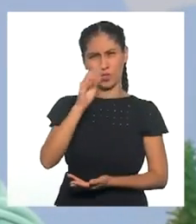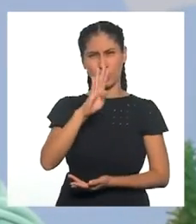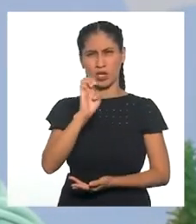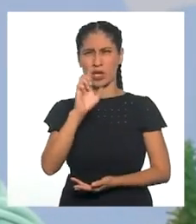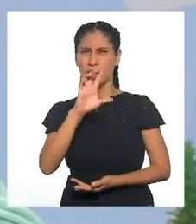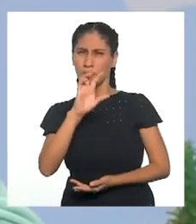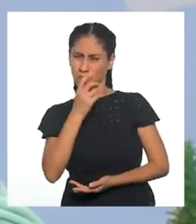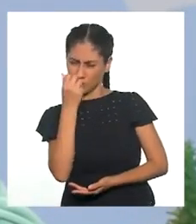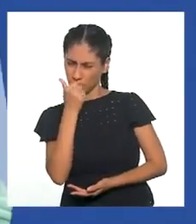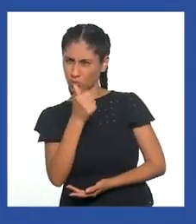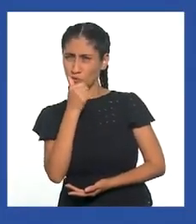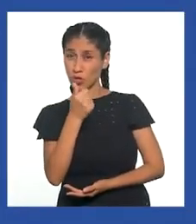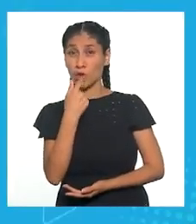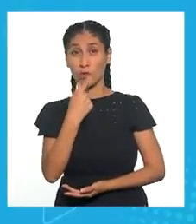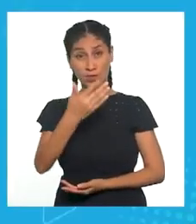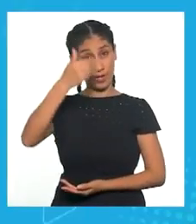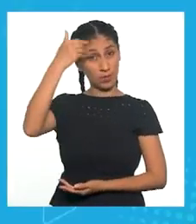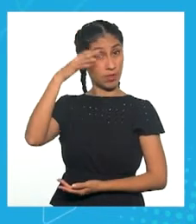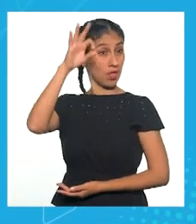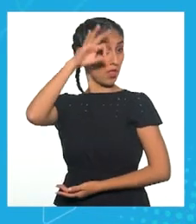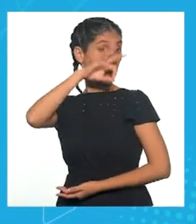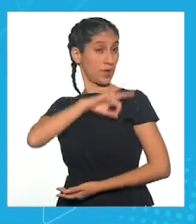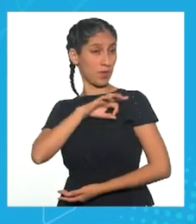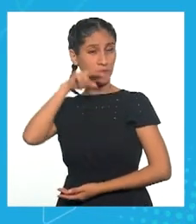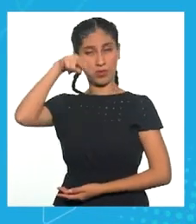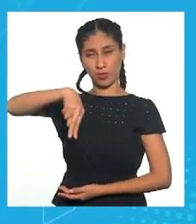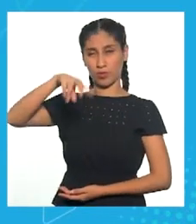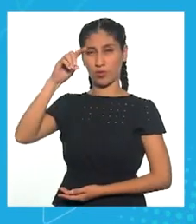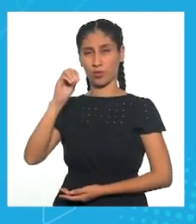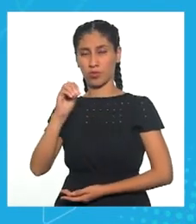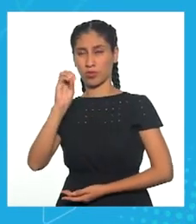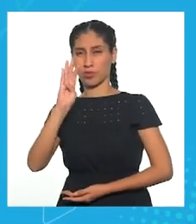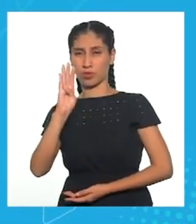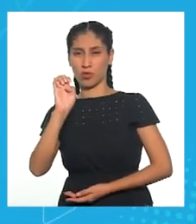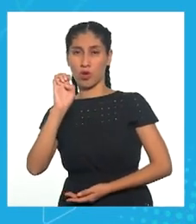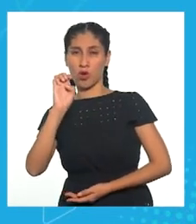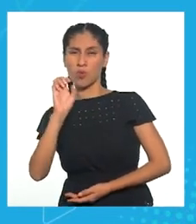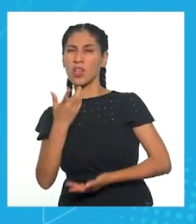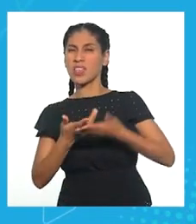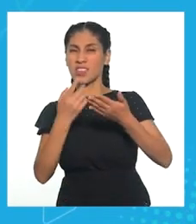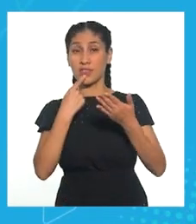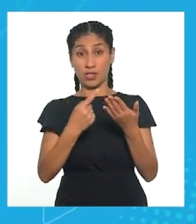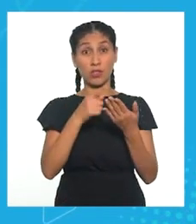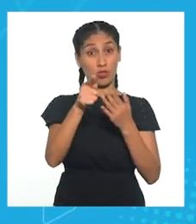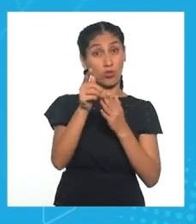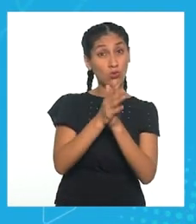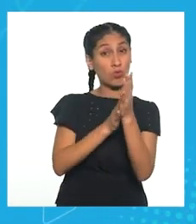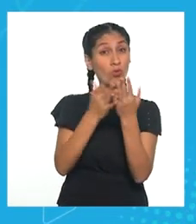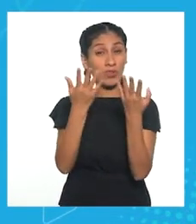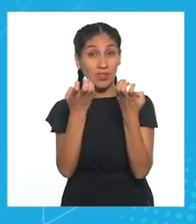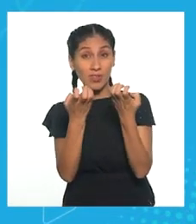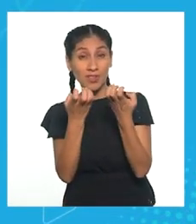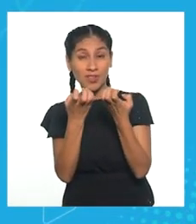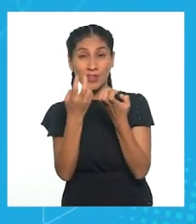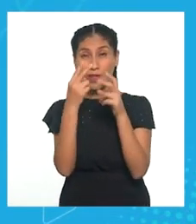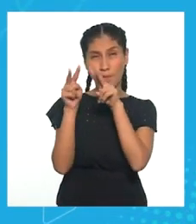Como decía el premio Nobel Linus Pauling, la manera de conseguir buenas ideas es tener muchas ideas. A veces, una